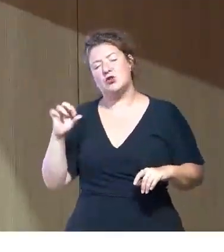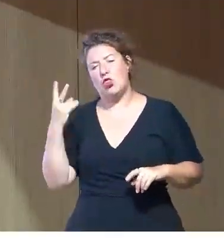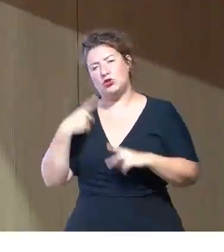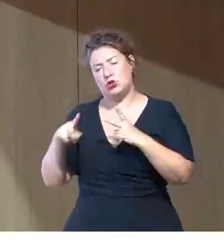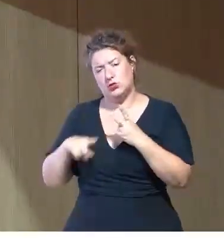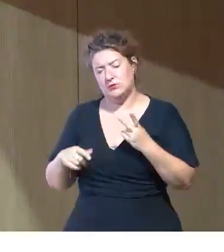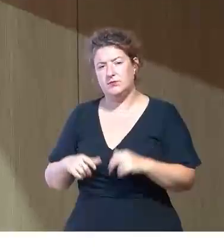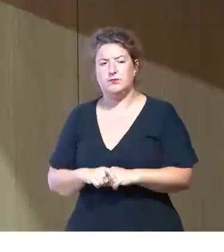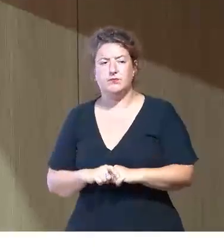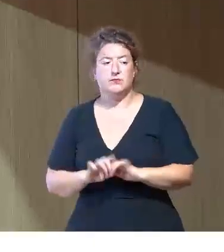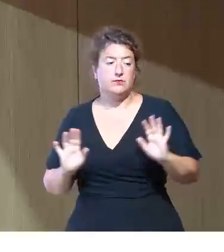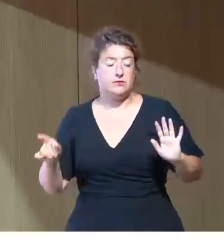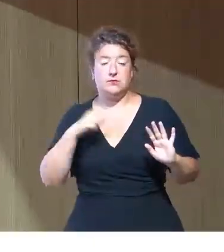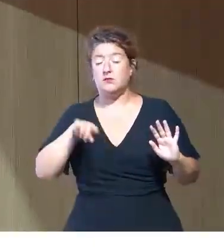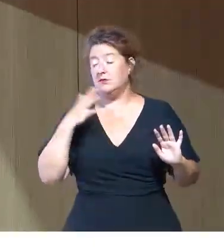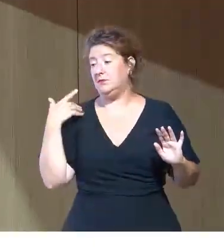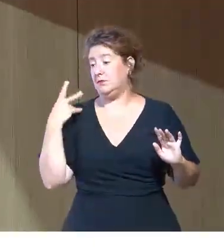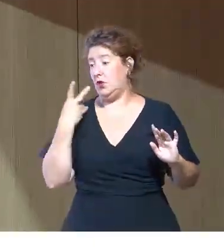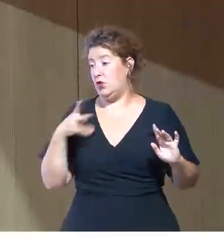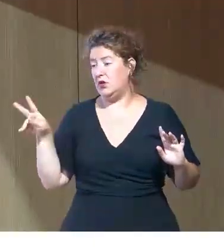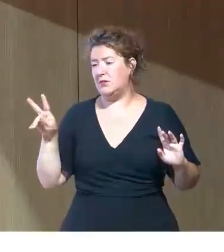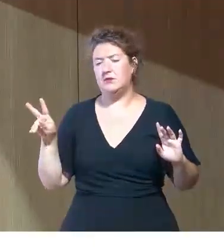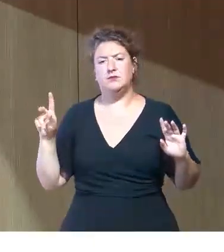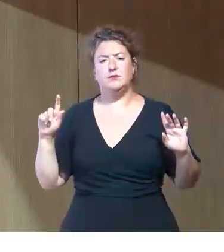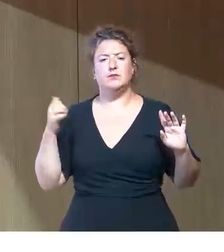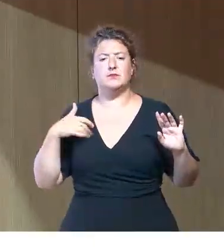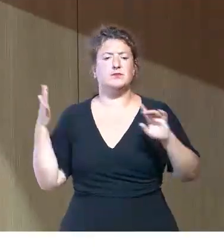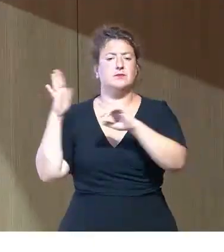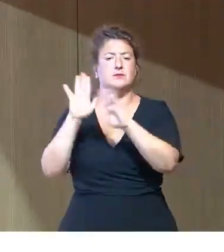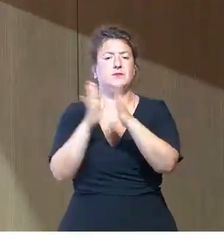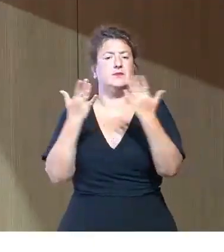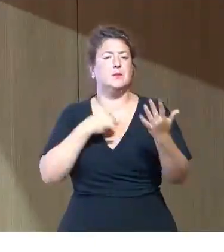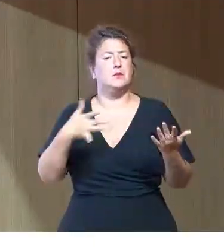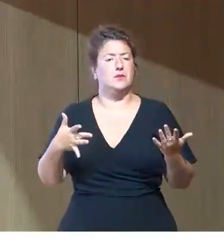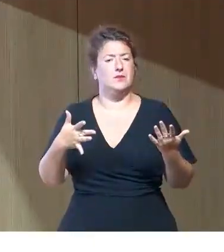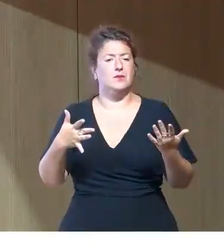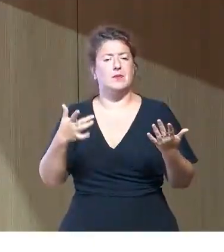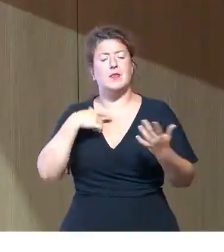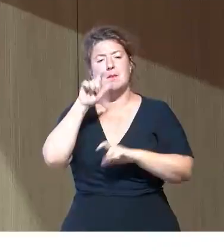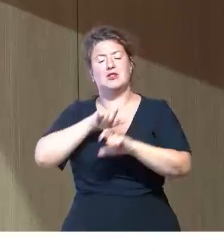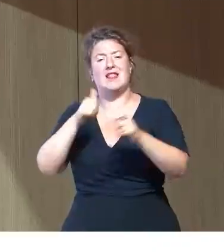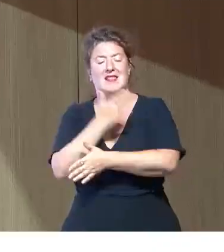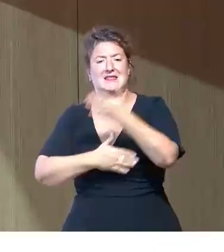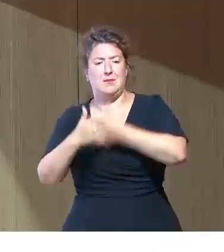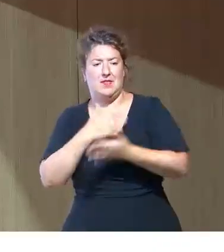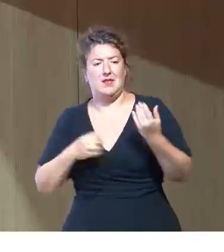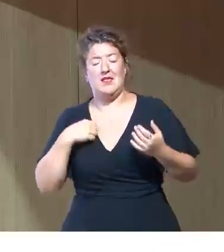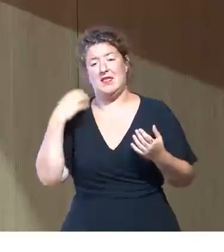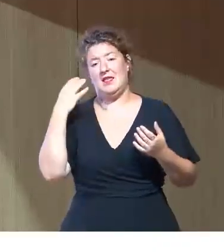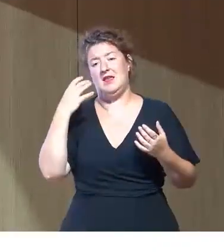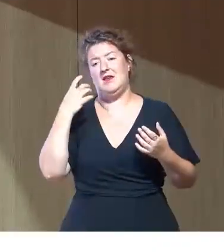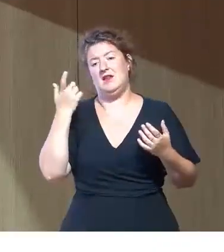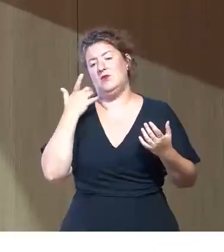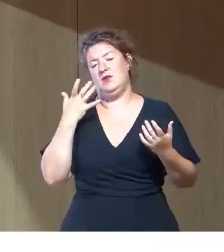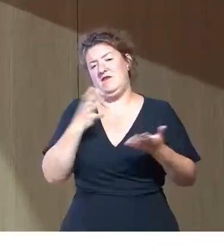bueno deciros que hace un par de semanas se publicó y se presentó el libro blanco del empleo de las personas con discapacidad con la con el servicio público